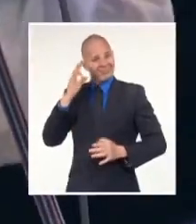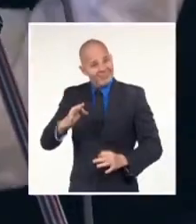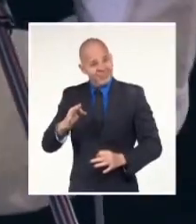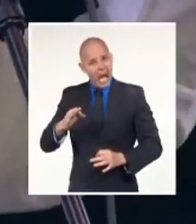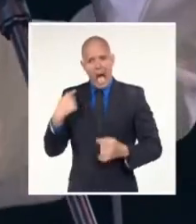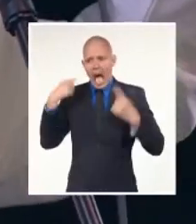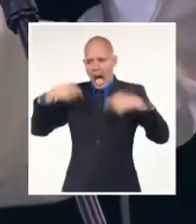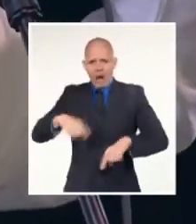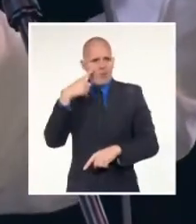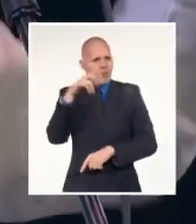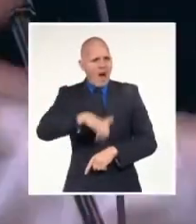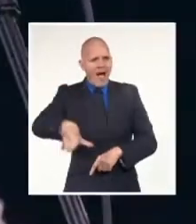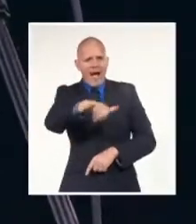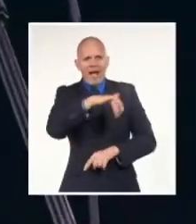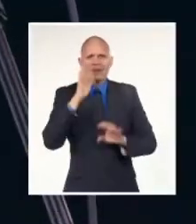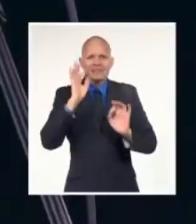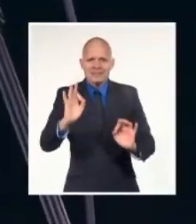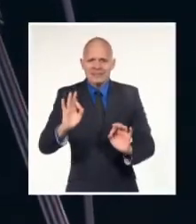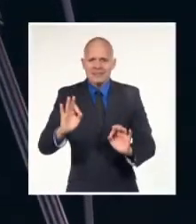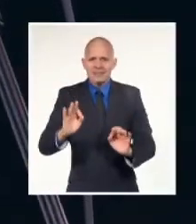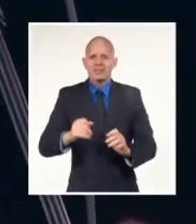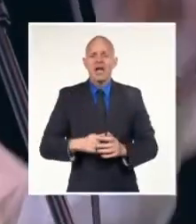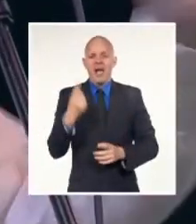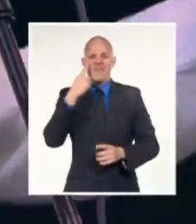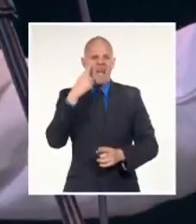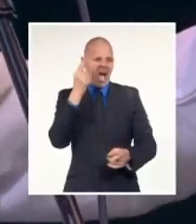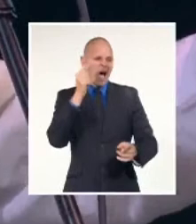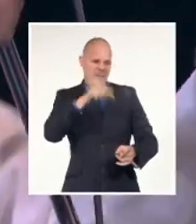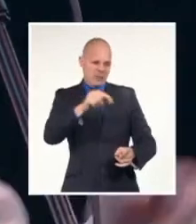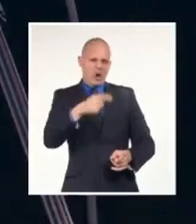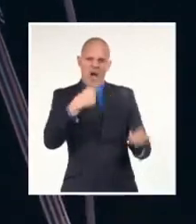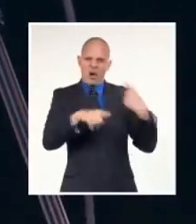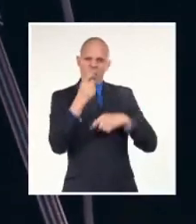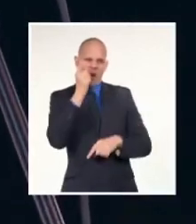millares, a gastar como idiotas y todo lo cobarde. ¿Entiendes?